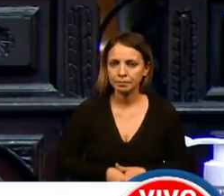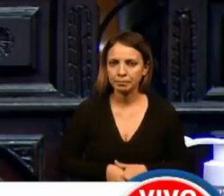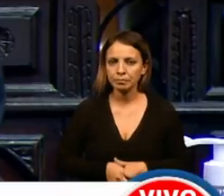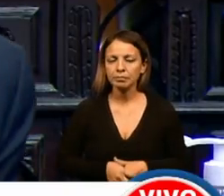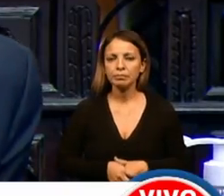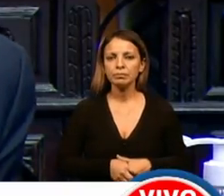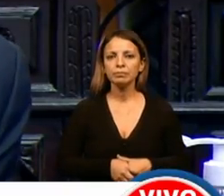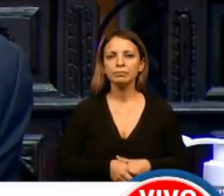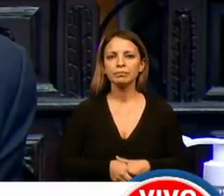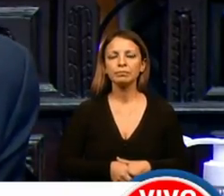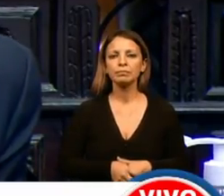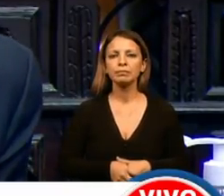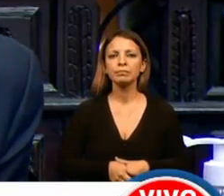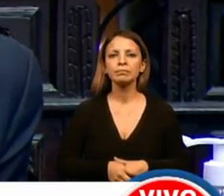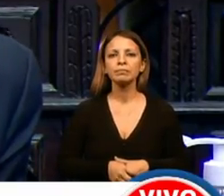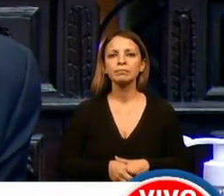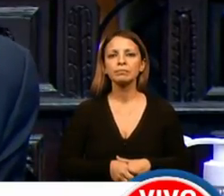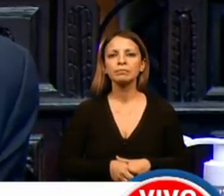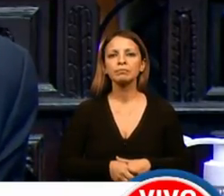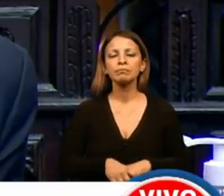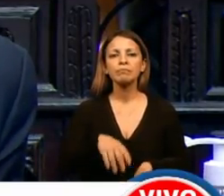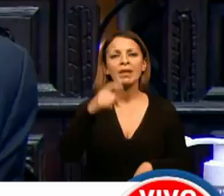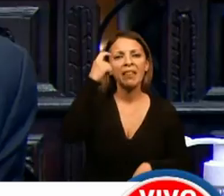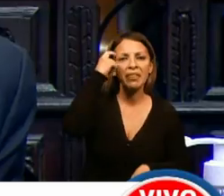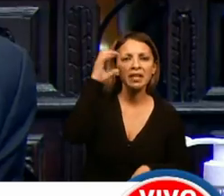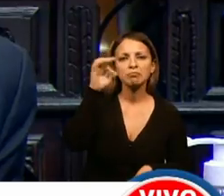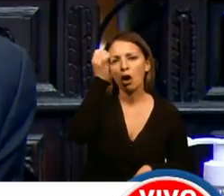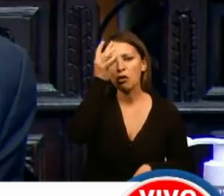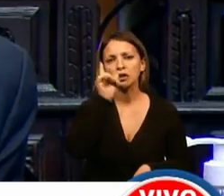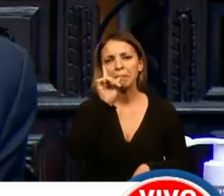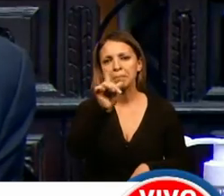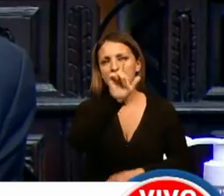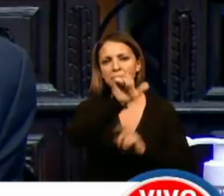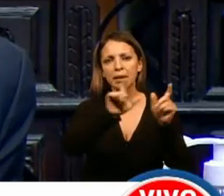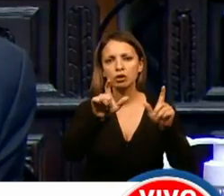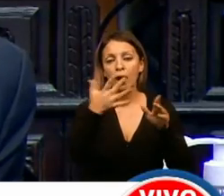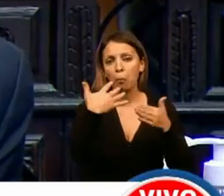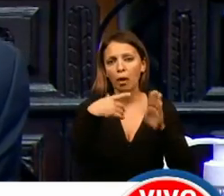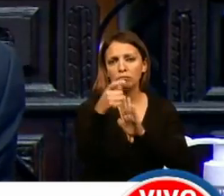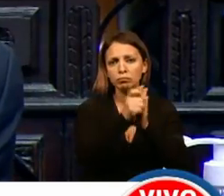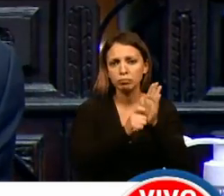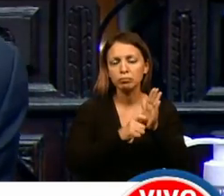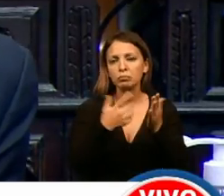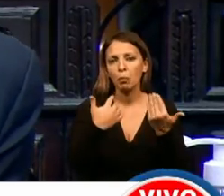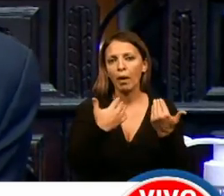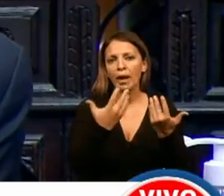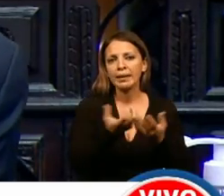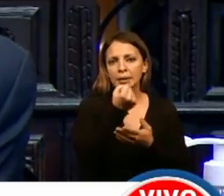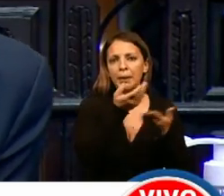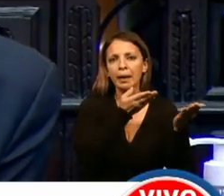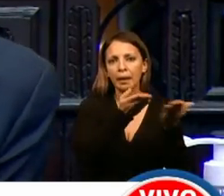realidad cualquiera de los diez doce mil contribuyentes que haya entrado como beneficiario de cobos como